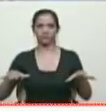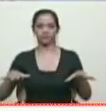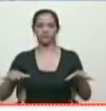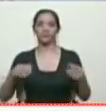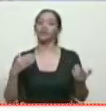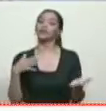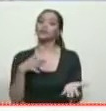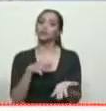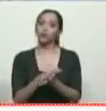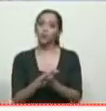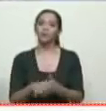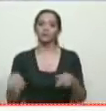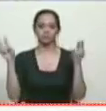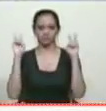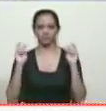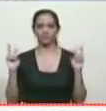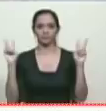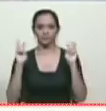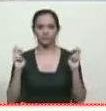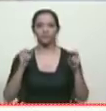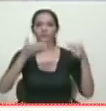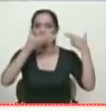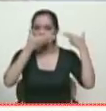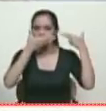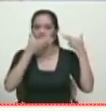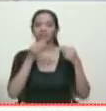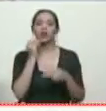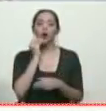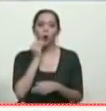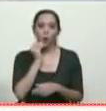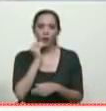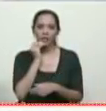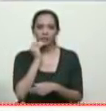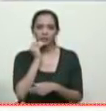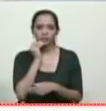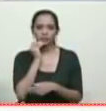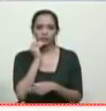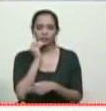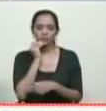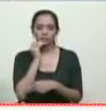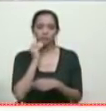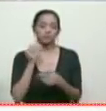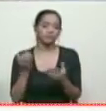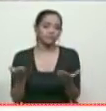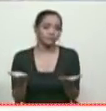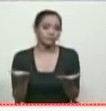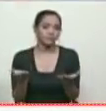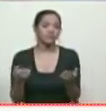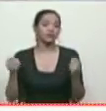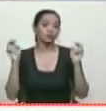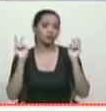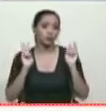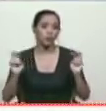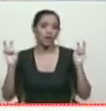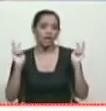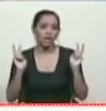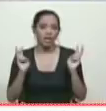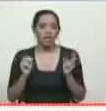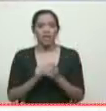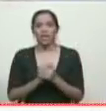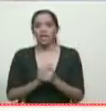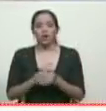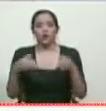acerca del presunto secuestro de adolescentes que supuestamente el FAES,